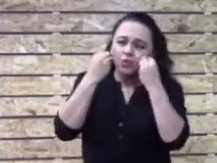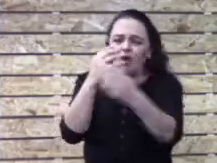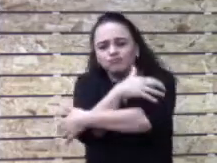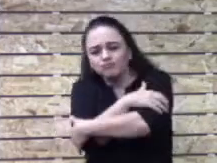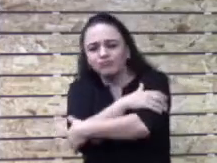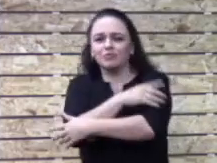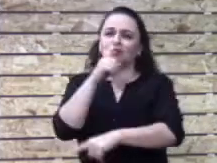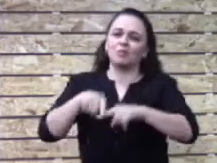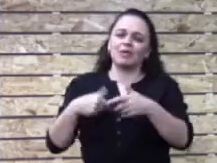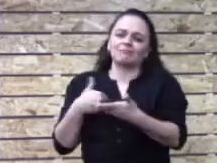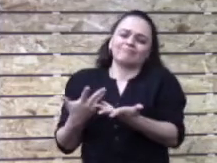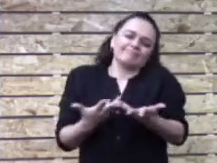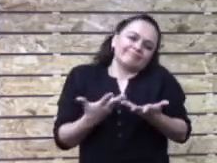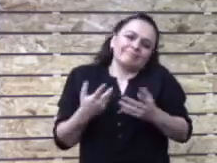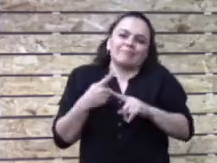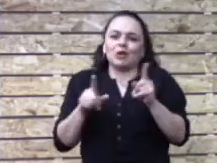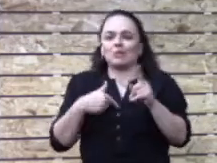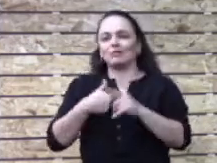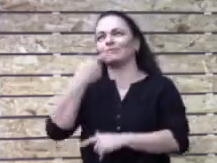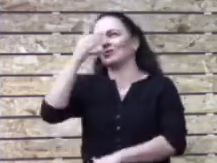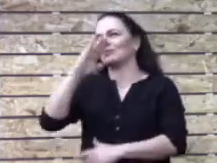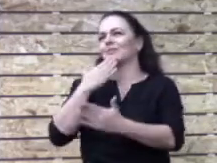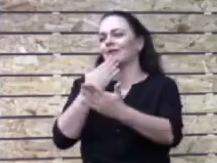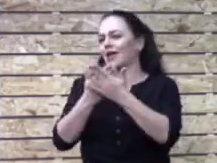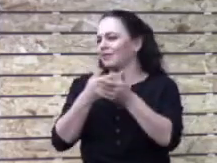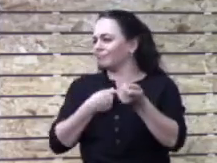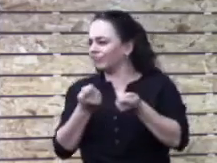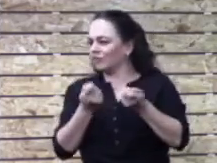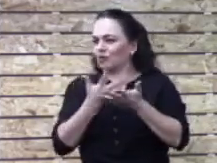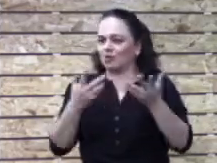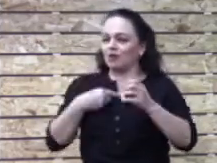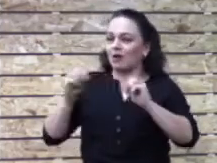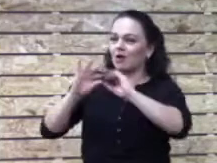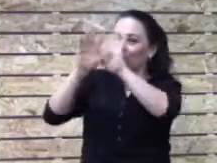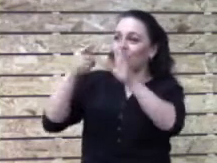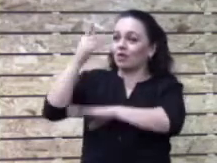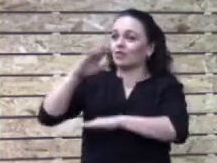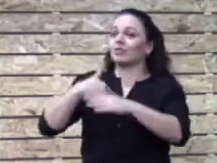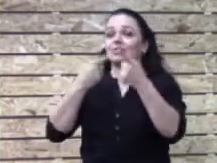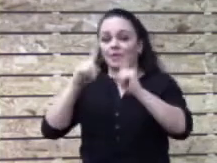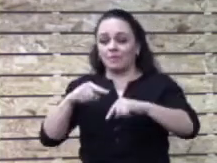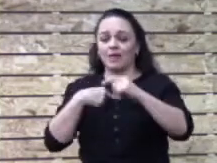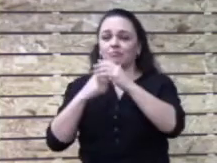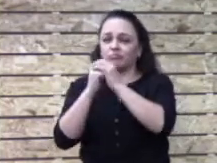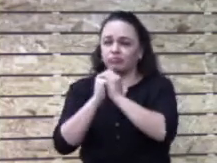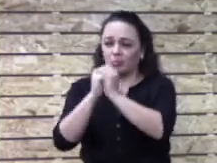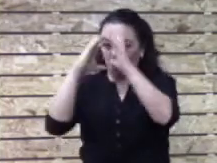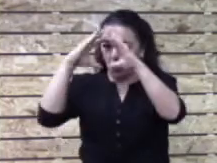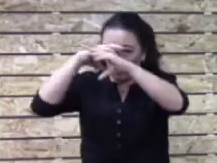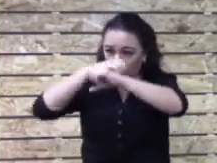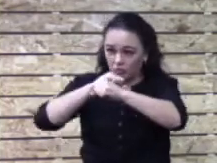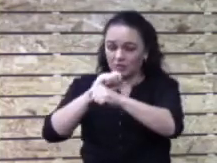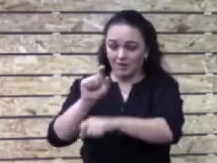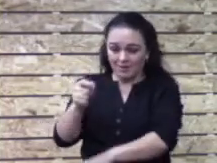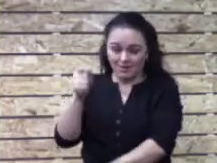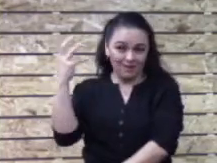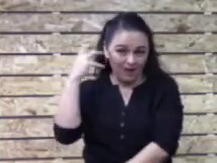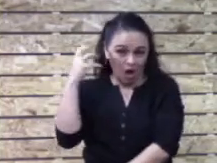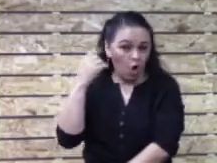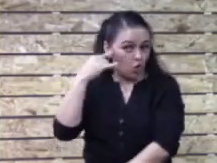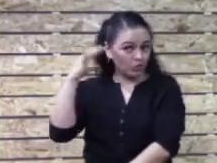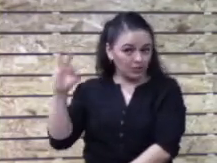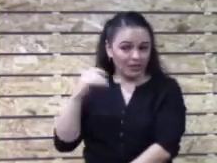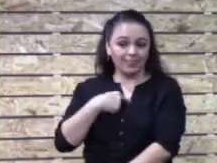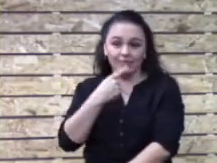También el devocional nocturno, que es el programa radial de En Paz Me Acostaré, todos los días a